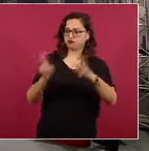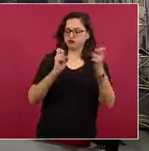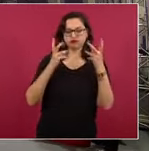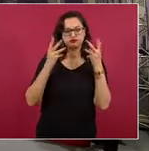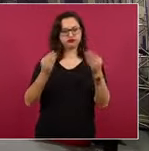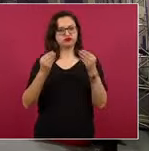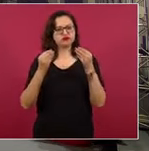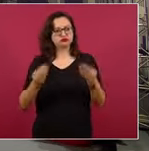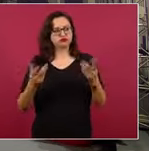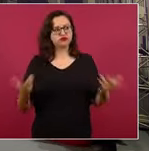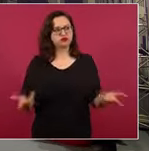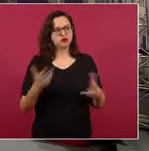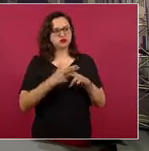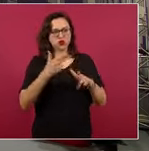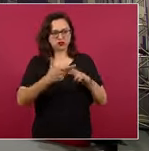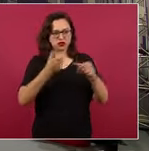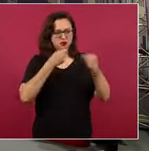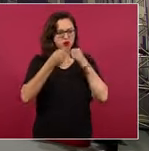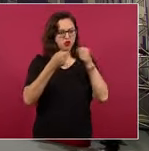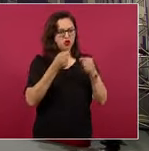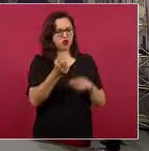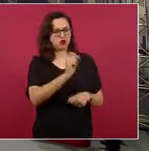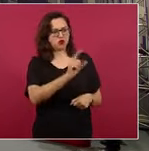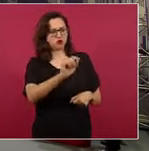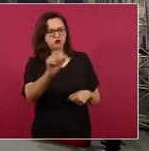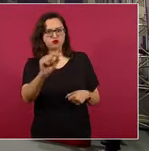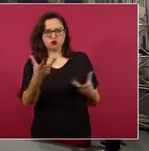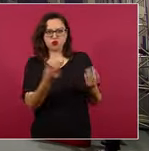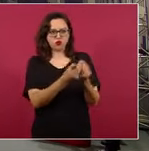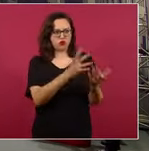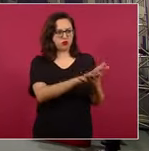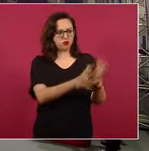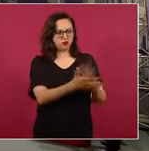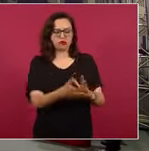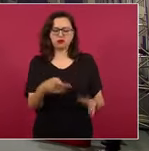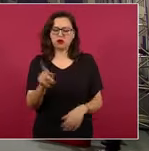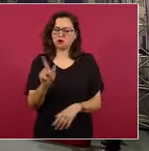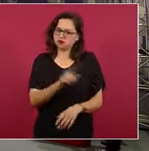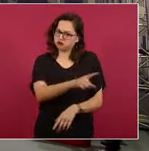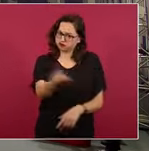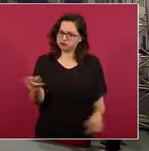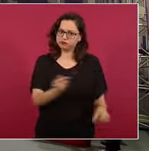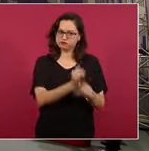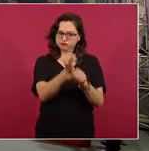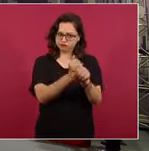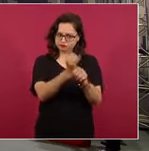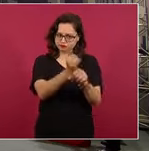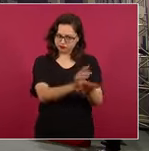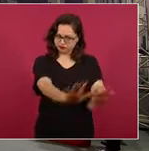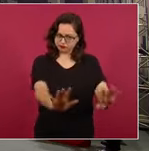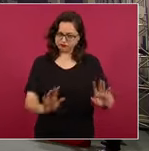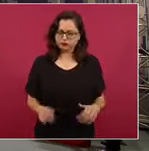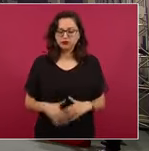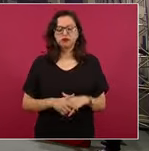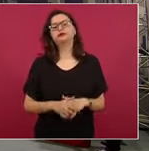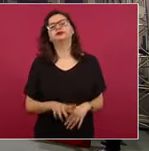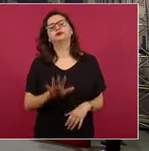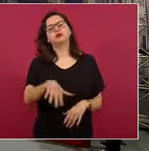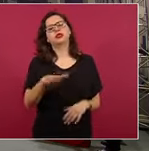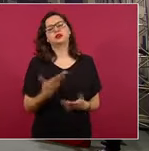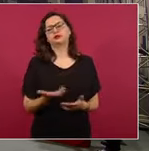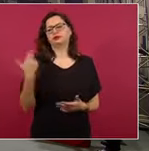presidente. En una segunda pregunta, la Cámara de Diputados reformó en semanas pasadas la Ley General de Salud, en particular el tema de